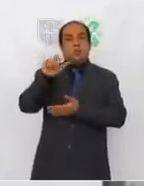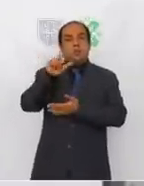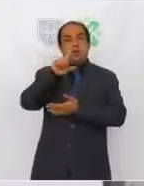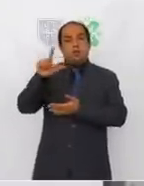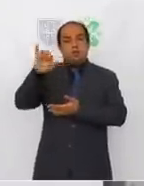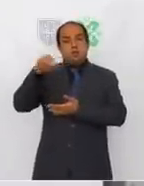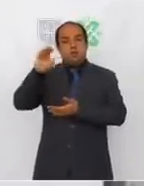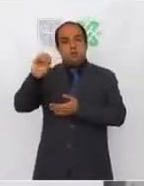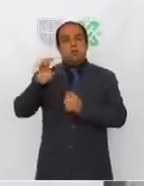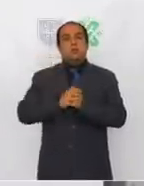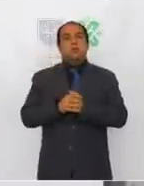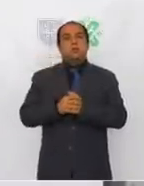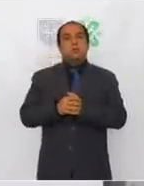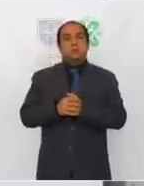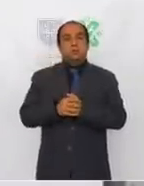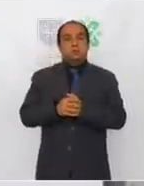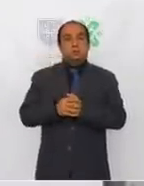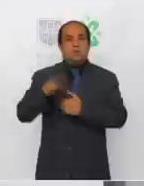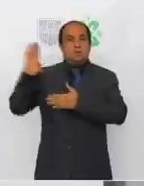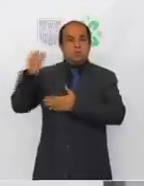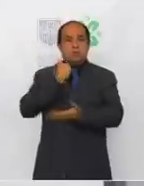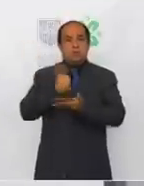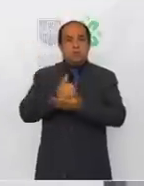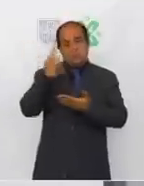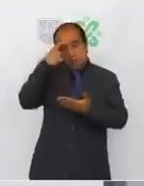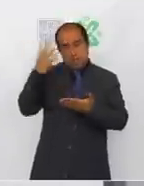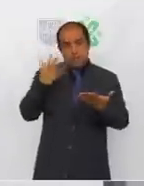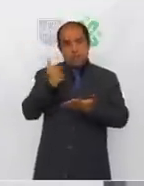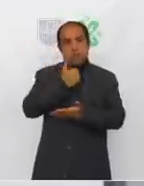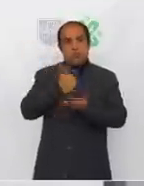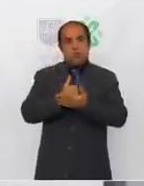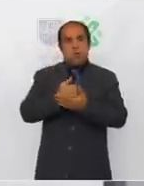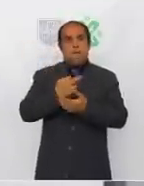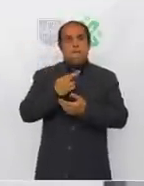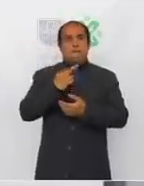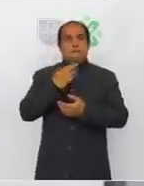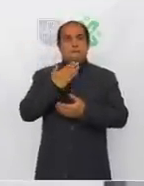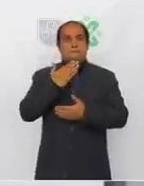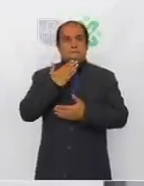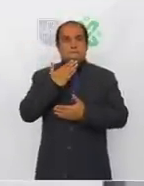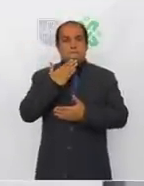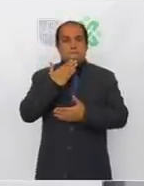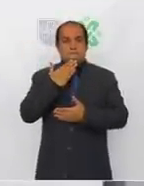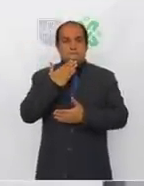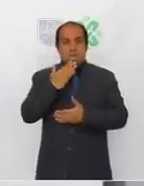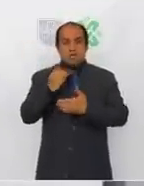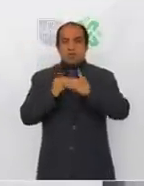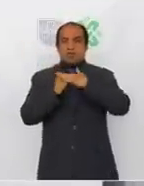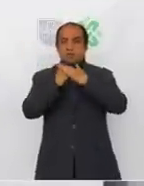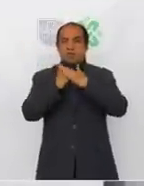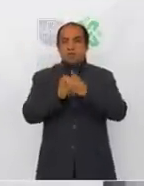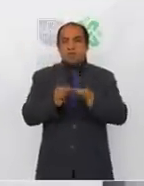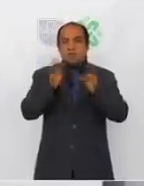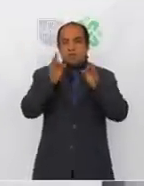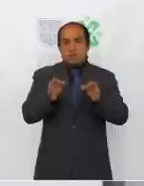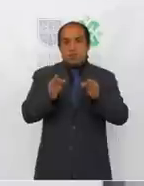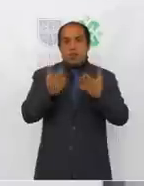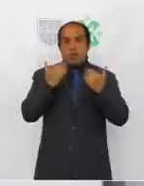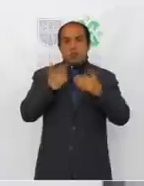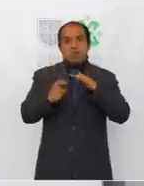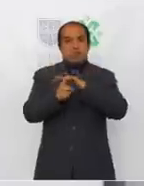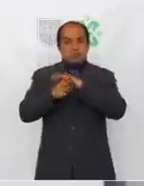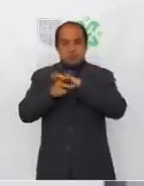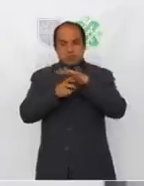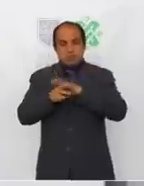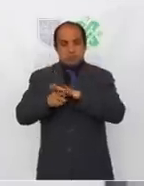el compromiso de la ciudad con hacer una ciudad cada vez más sustentable, eficiente, y cuando no hay corrupción, como